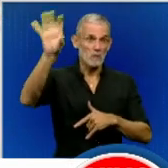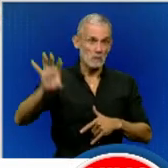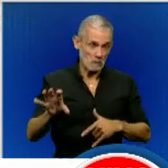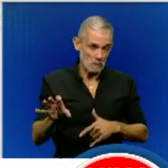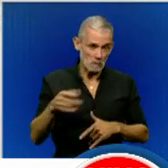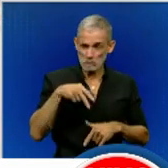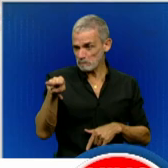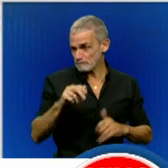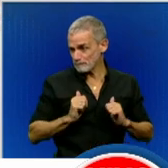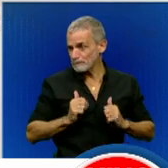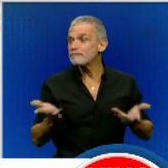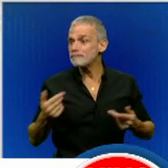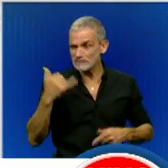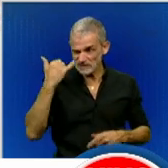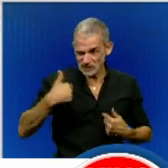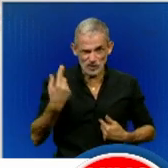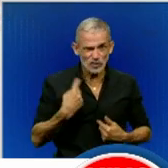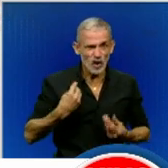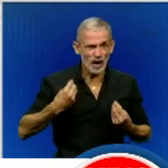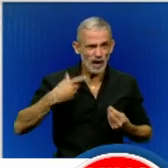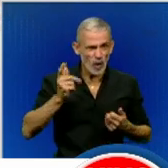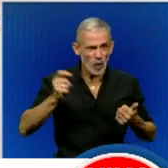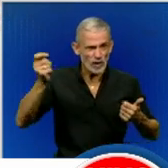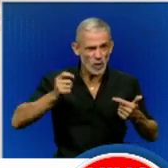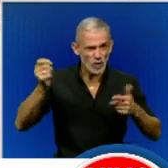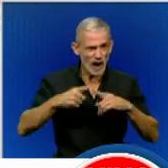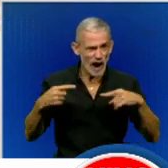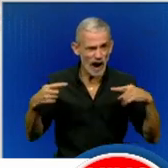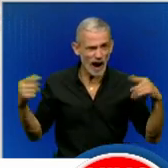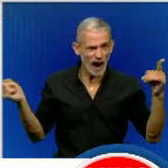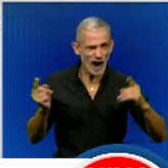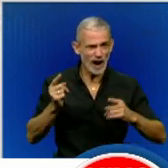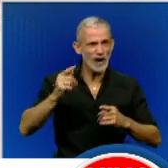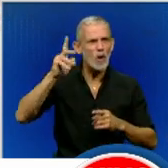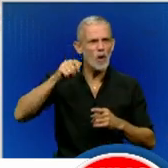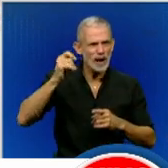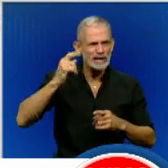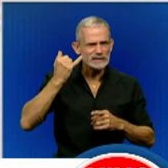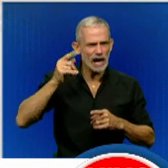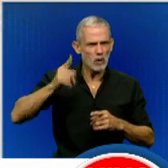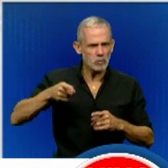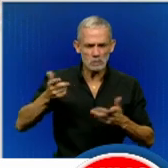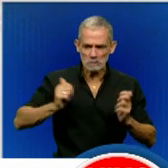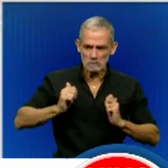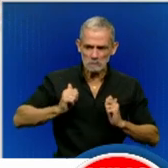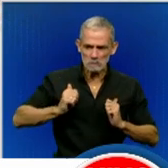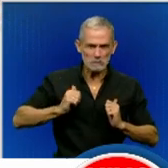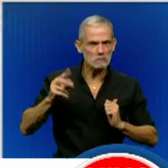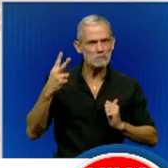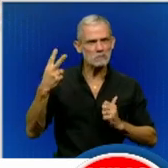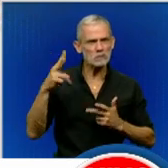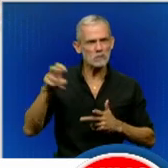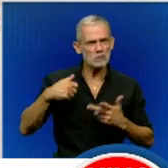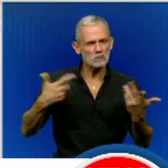miraban por la ventana como sus causas incluso algunas con sentencias firme repito esperaban a la